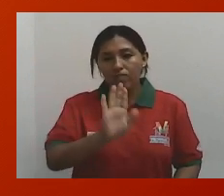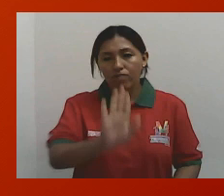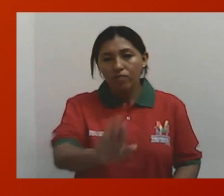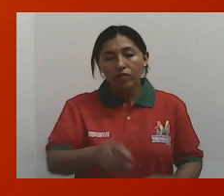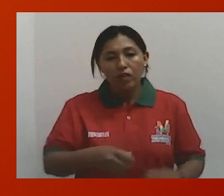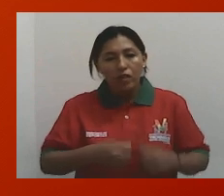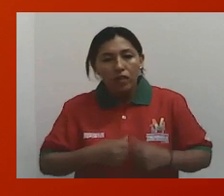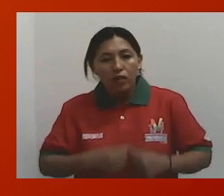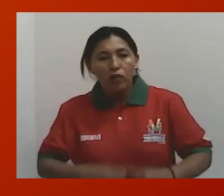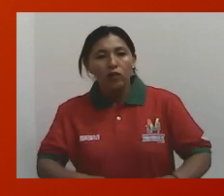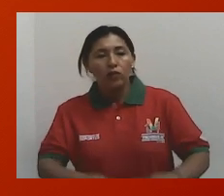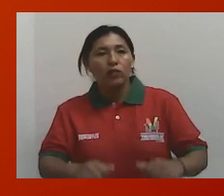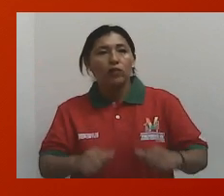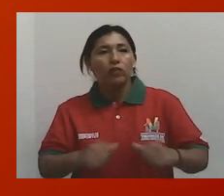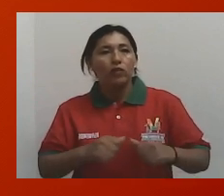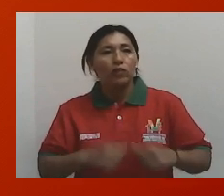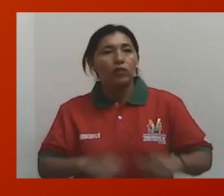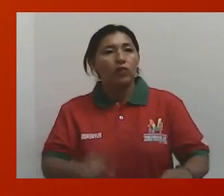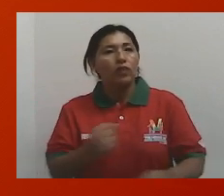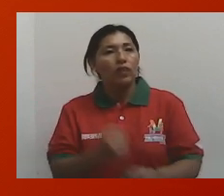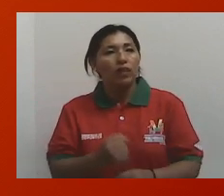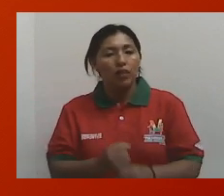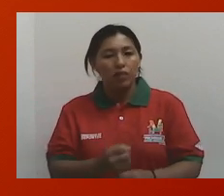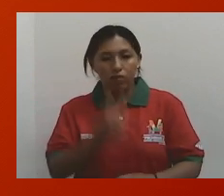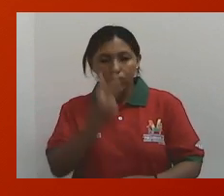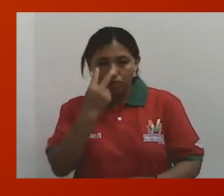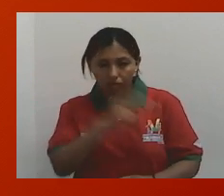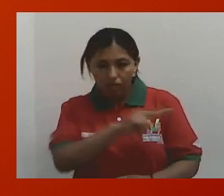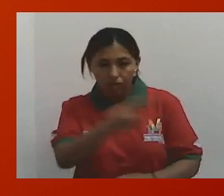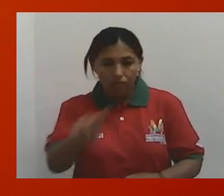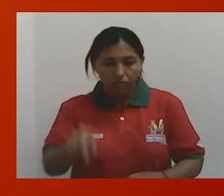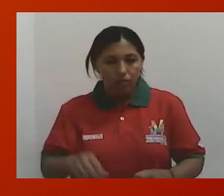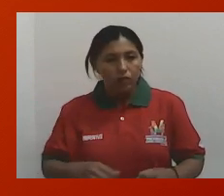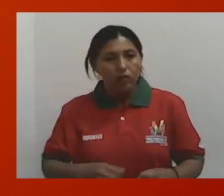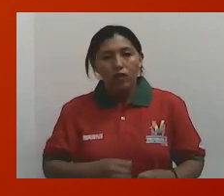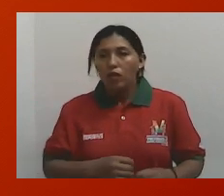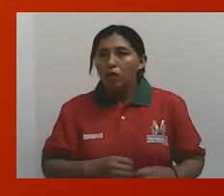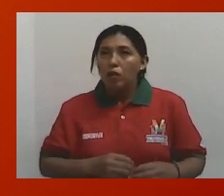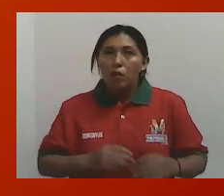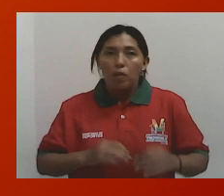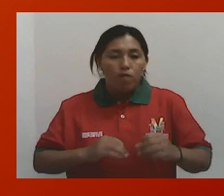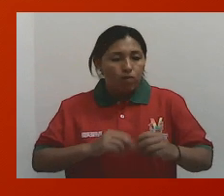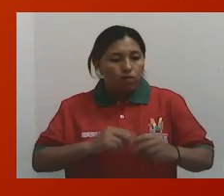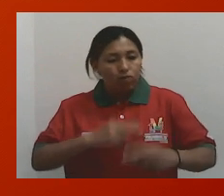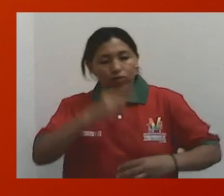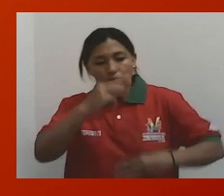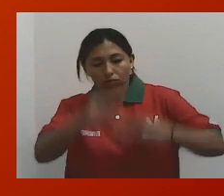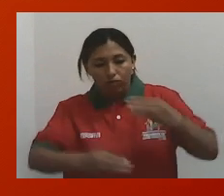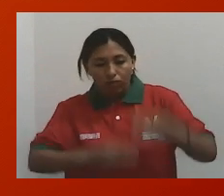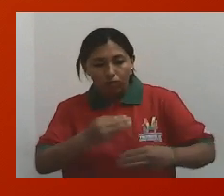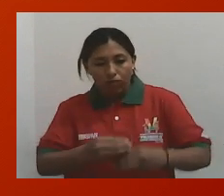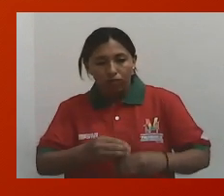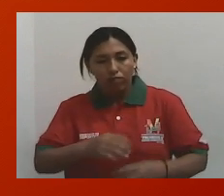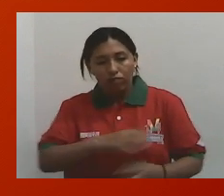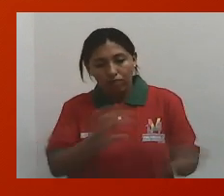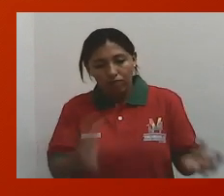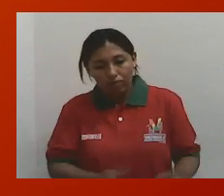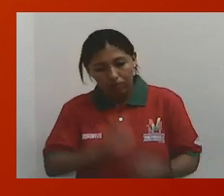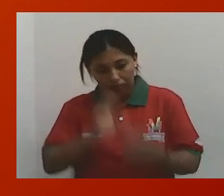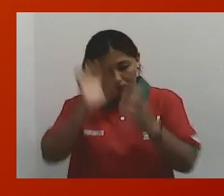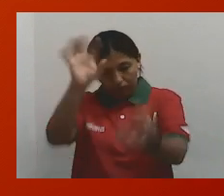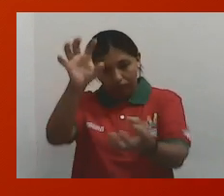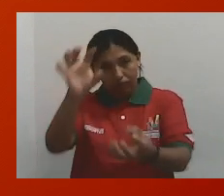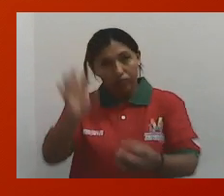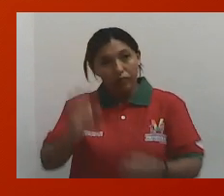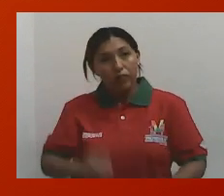deporte ya conocido a nivel mundial, como es el básquetbol. En este caso